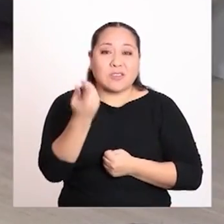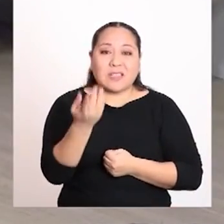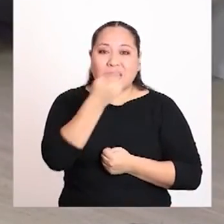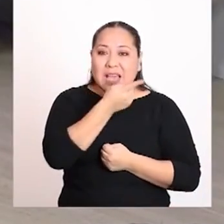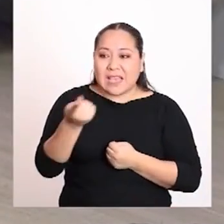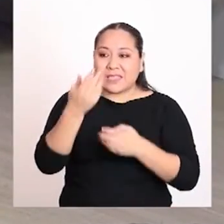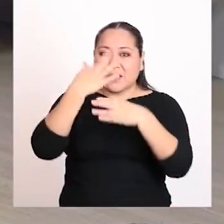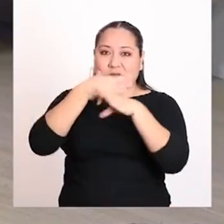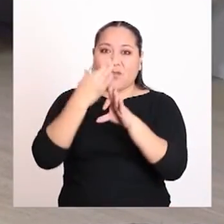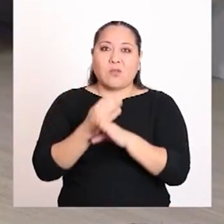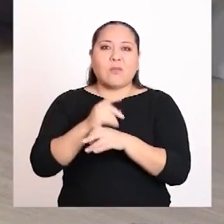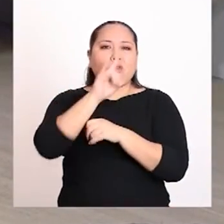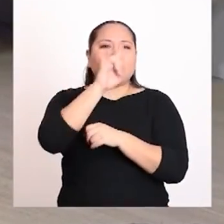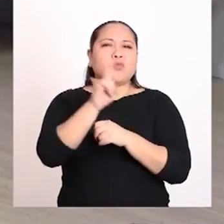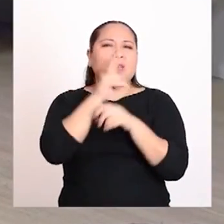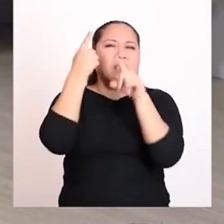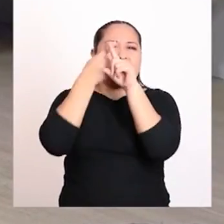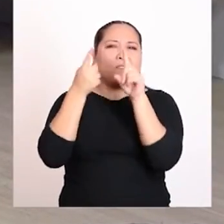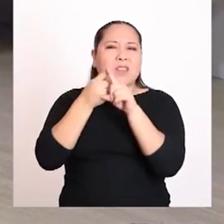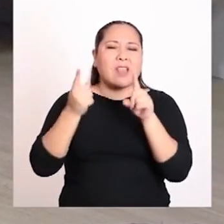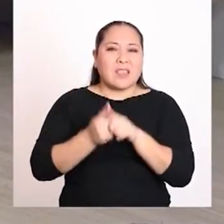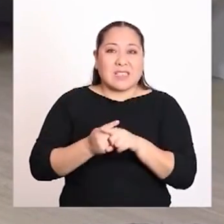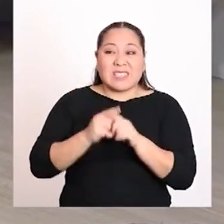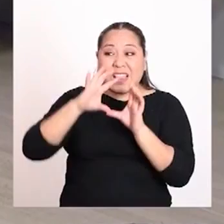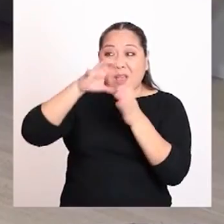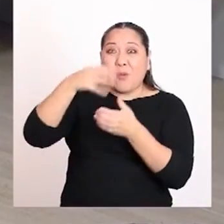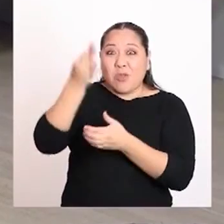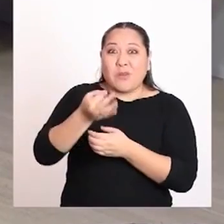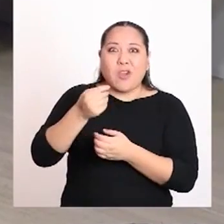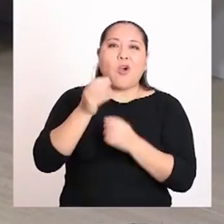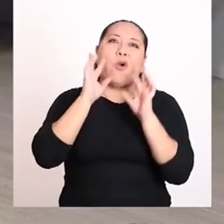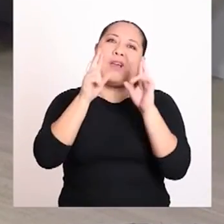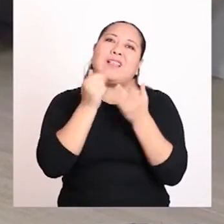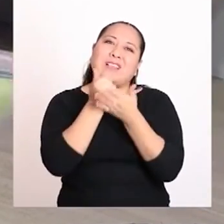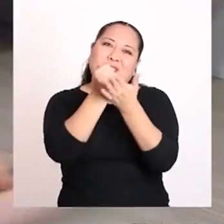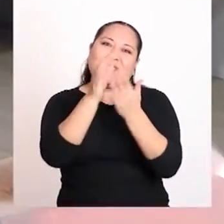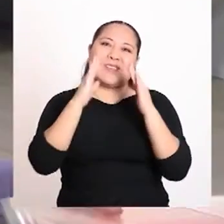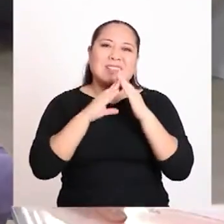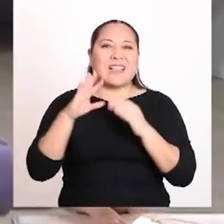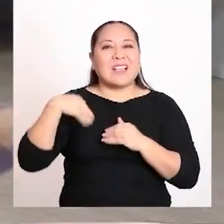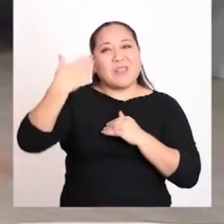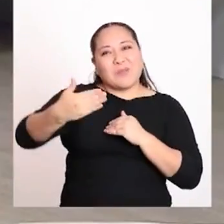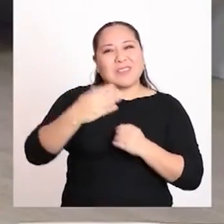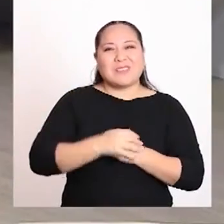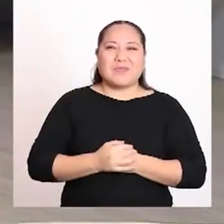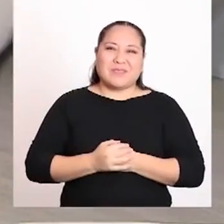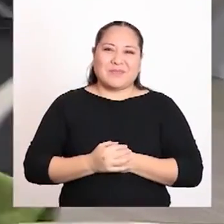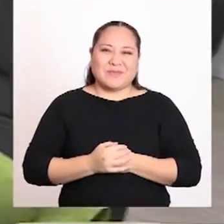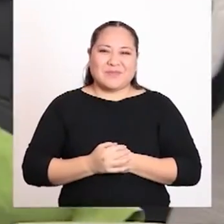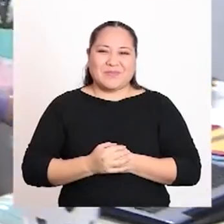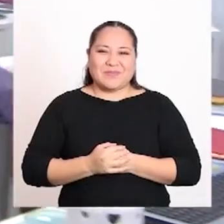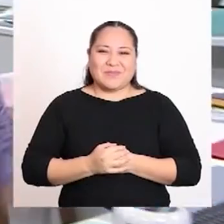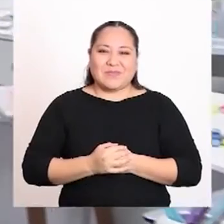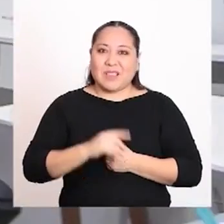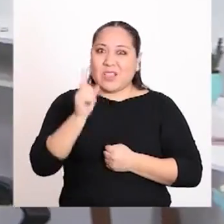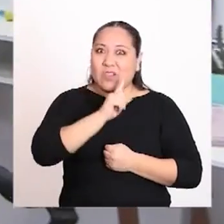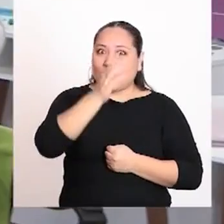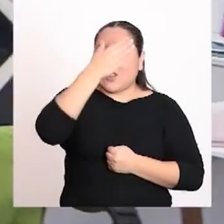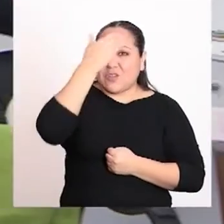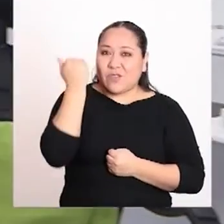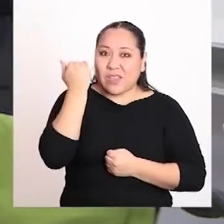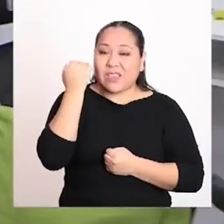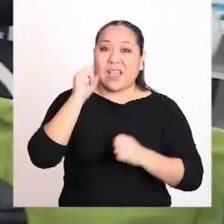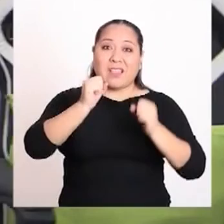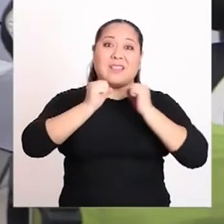Conociendo estas herramientas, podemos emplearlas en el mundo real. Espero que les sirva en casa. ¡Hasta la próxima! No